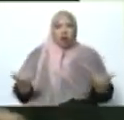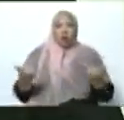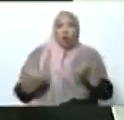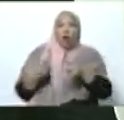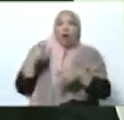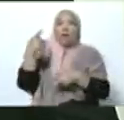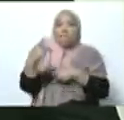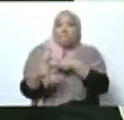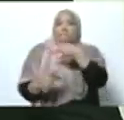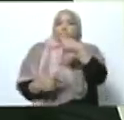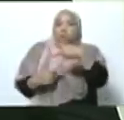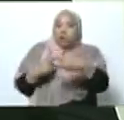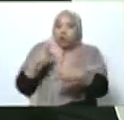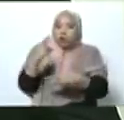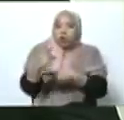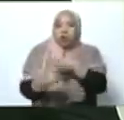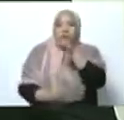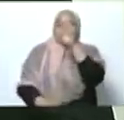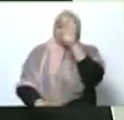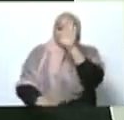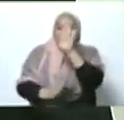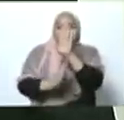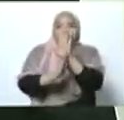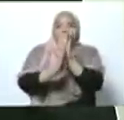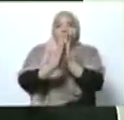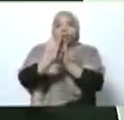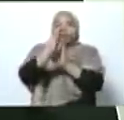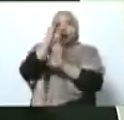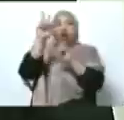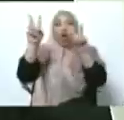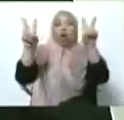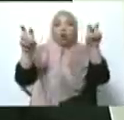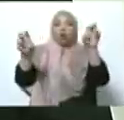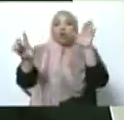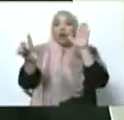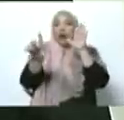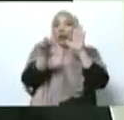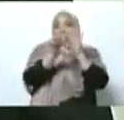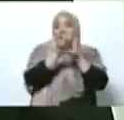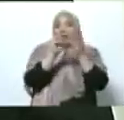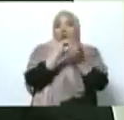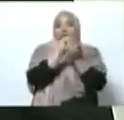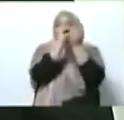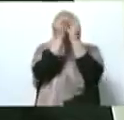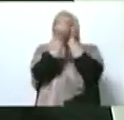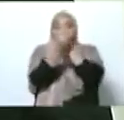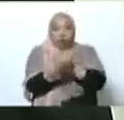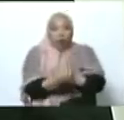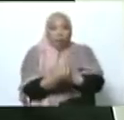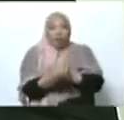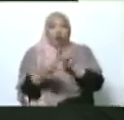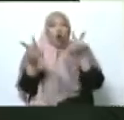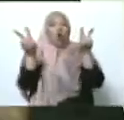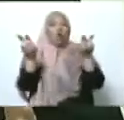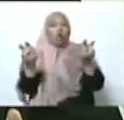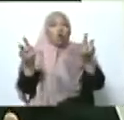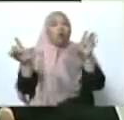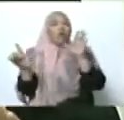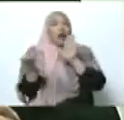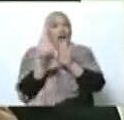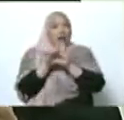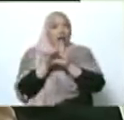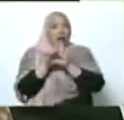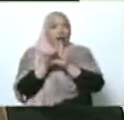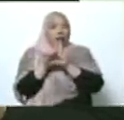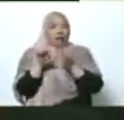de desarrollo para esta reforma y si esta nueva ley contribuiría a que